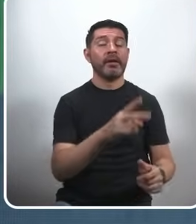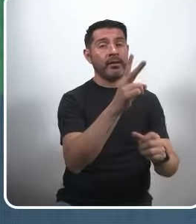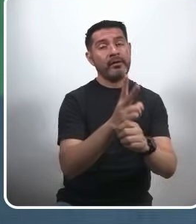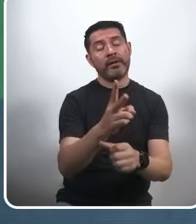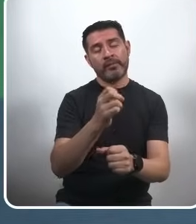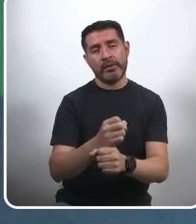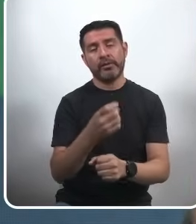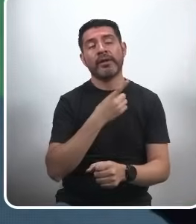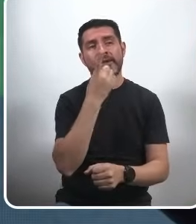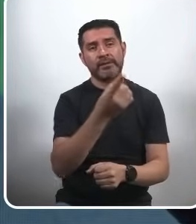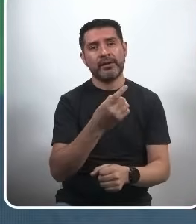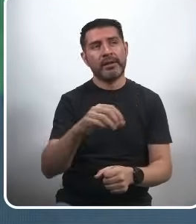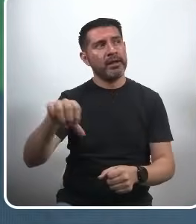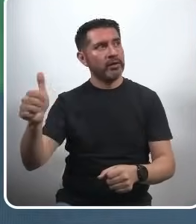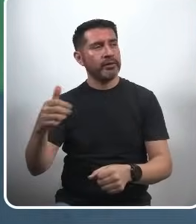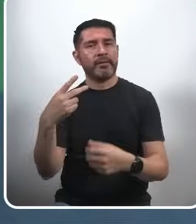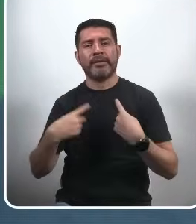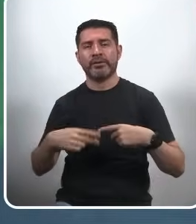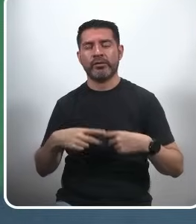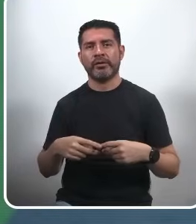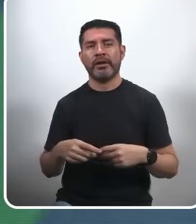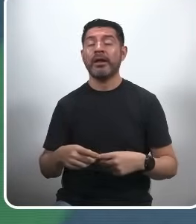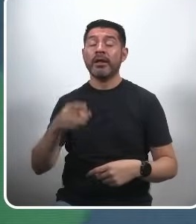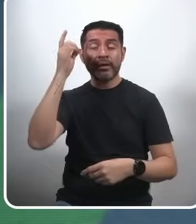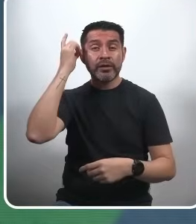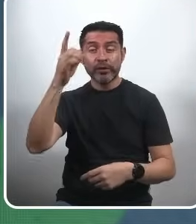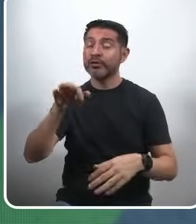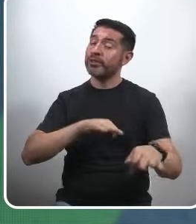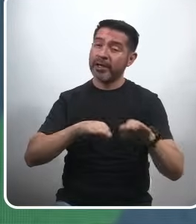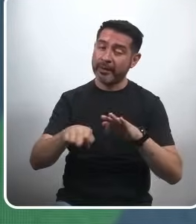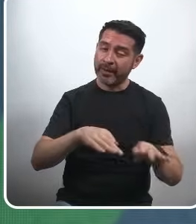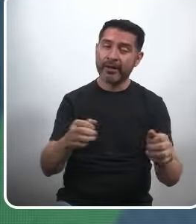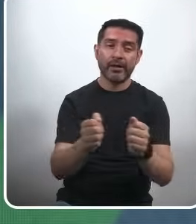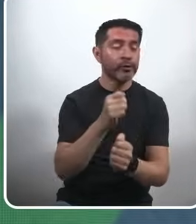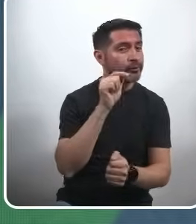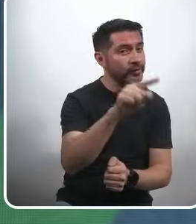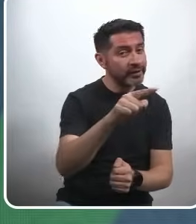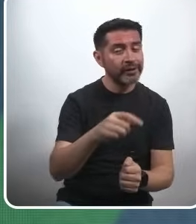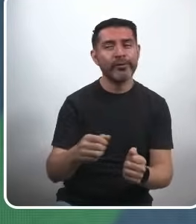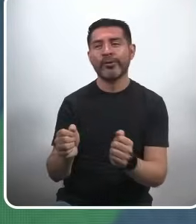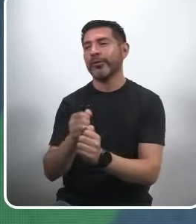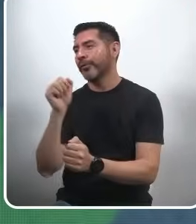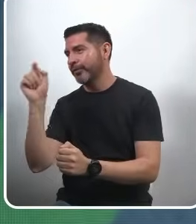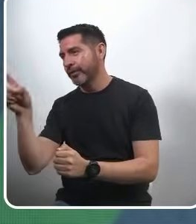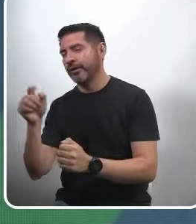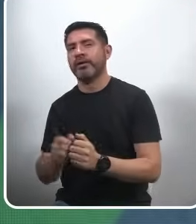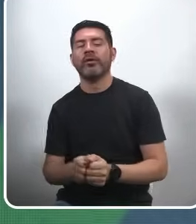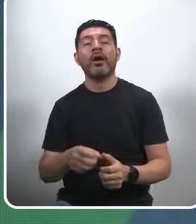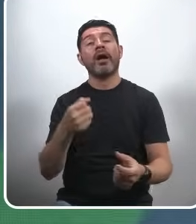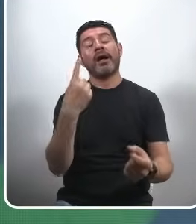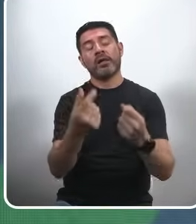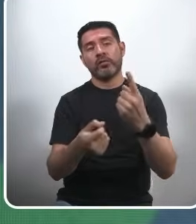anímelo, ¿verdad? Es lo que está pasando. Entonces, Él trata con nosotros, ¿sí? A veces el problema con las relaciones